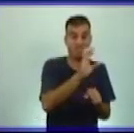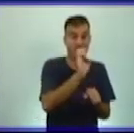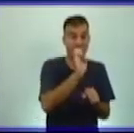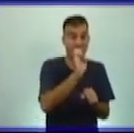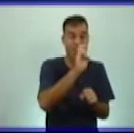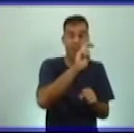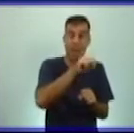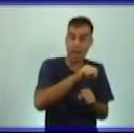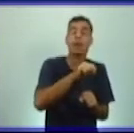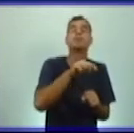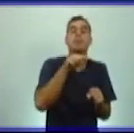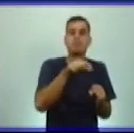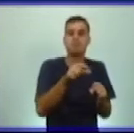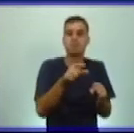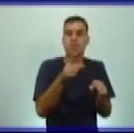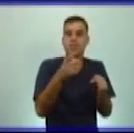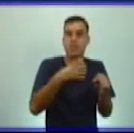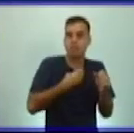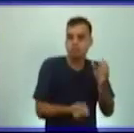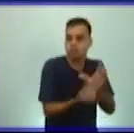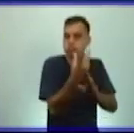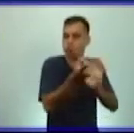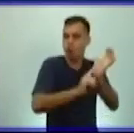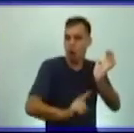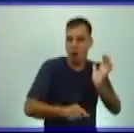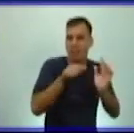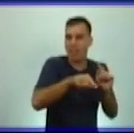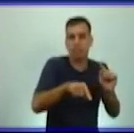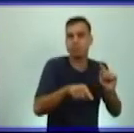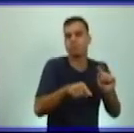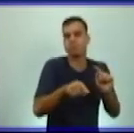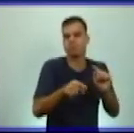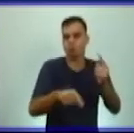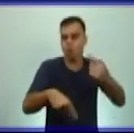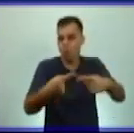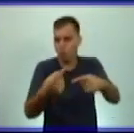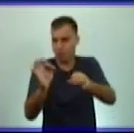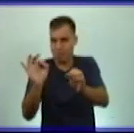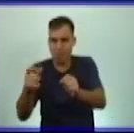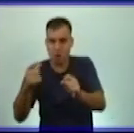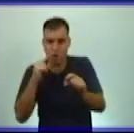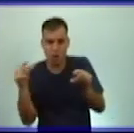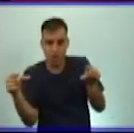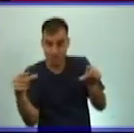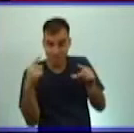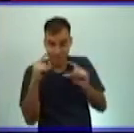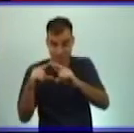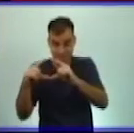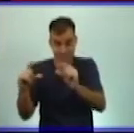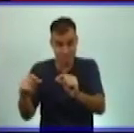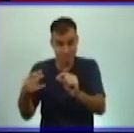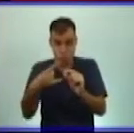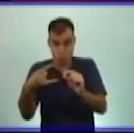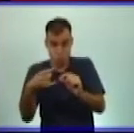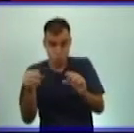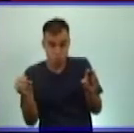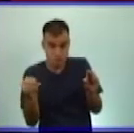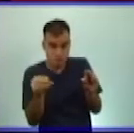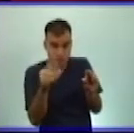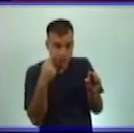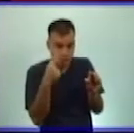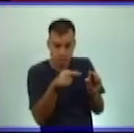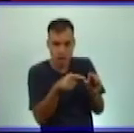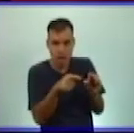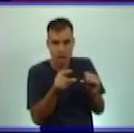una corriente cuyo campo se va a oponer a la causa que la origina. Es decir, que esto es lo esencial en este